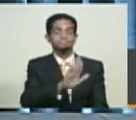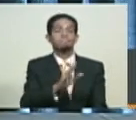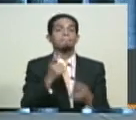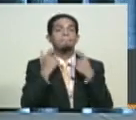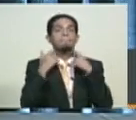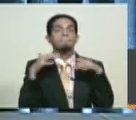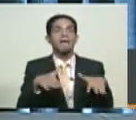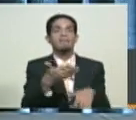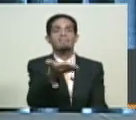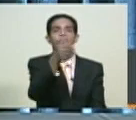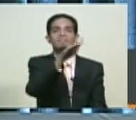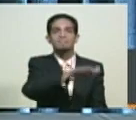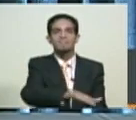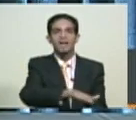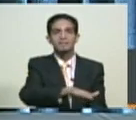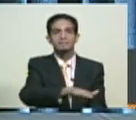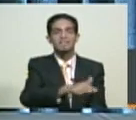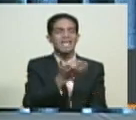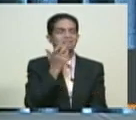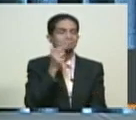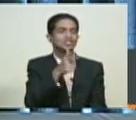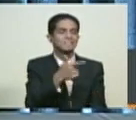de manos de criminales